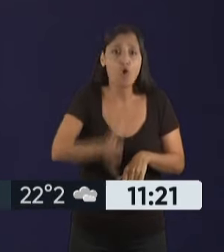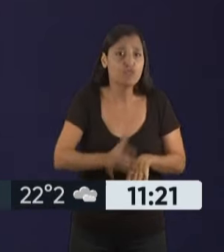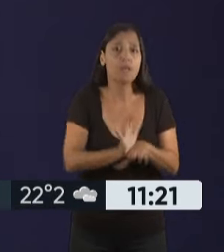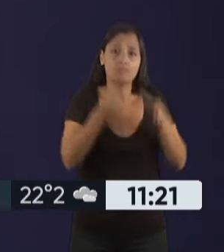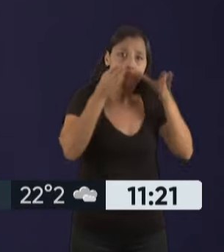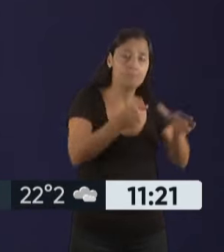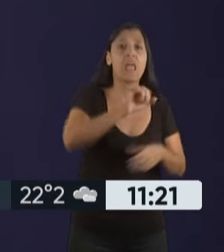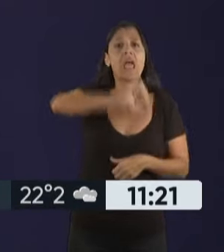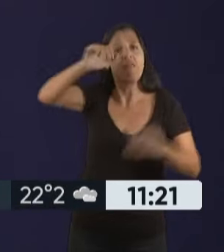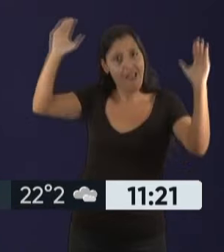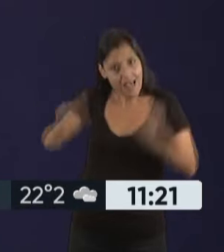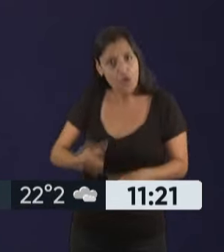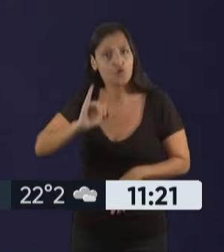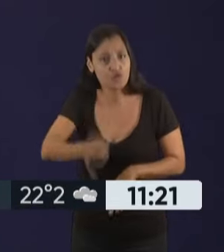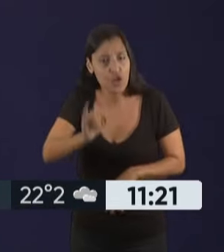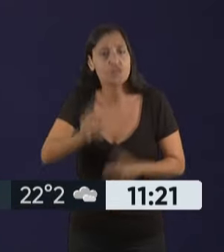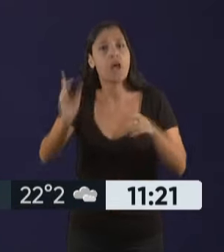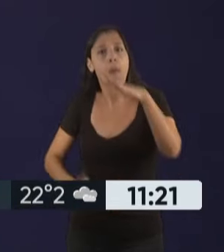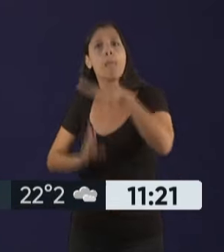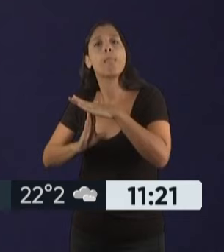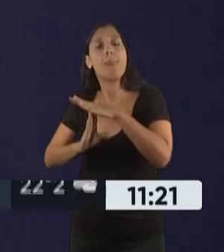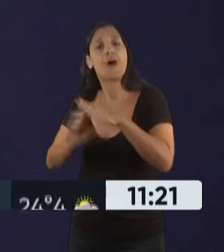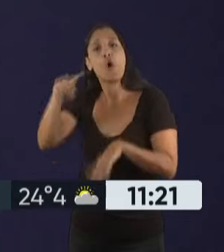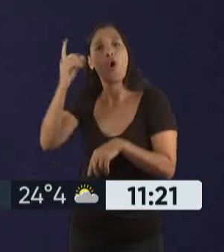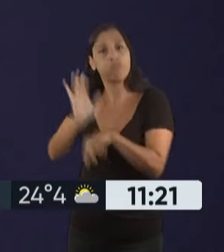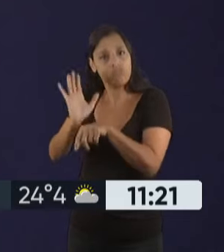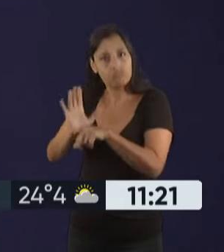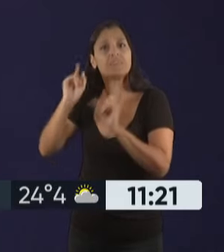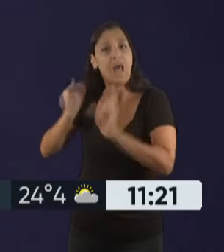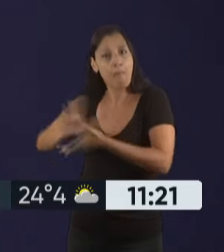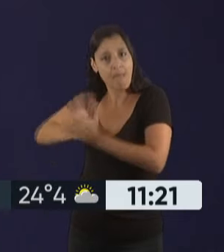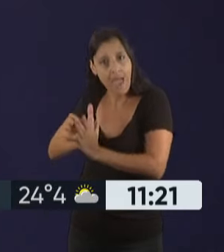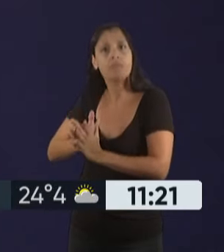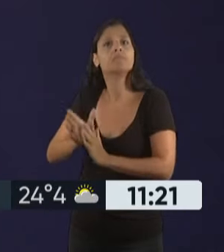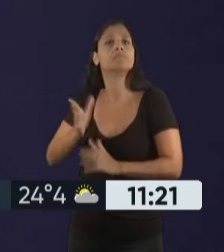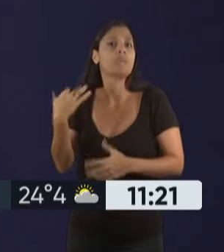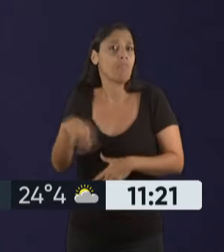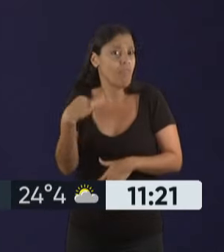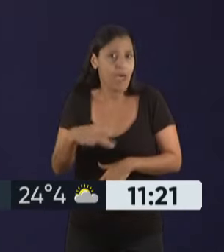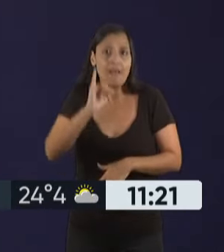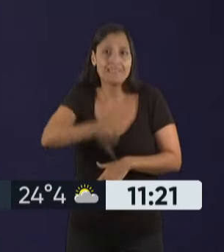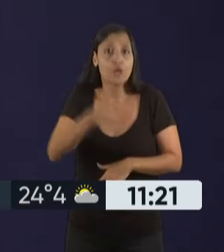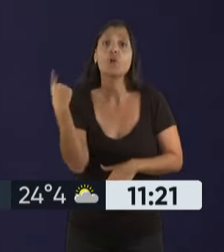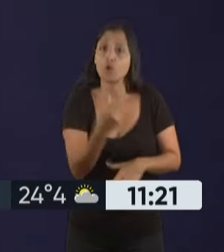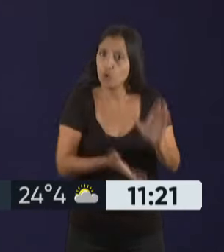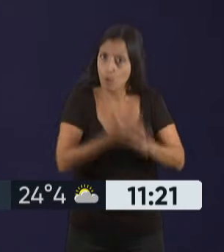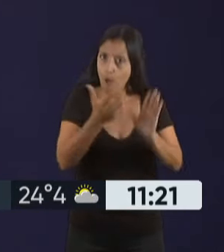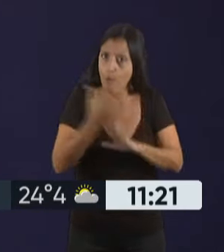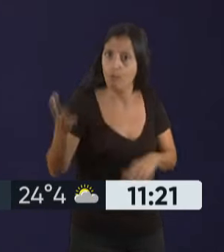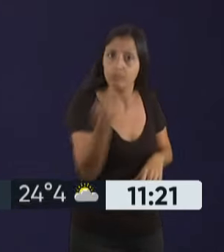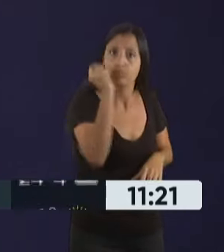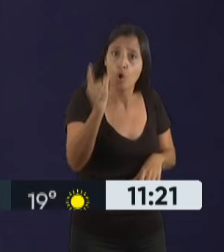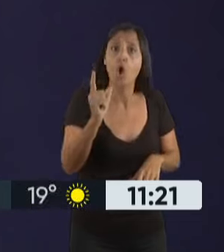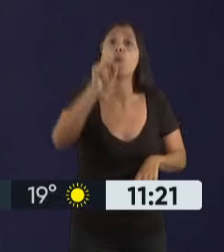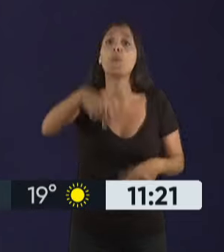es innegociable el saneamiento del Banco Central de la República Argentina es innegociable lo vamos a lograr con